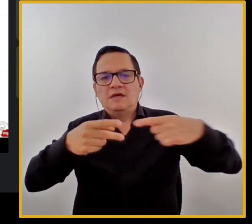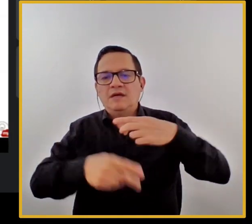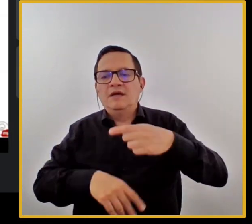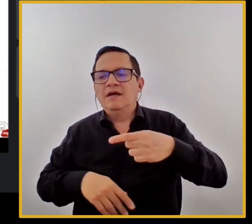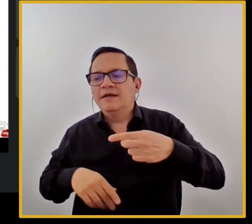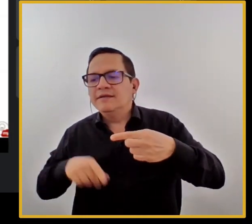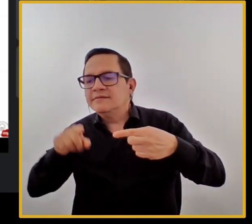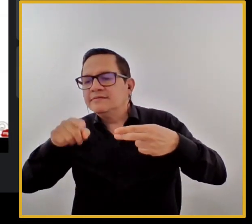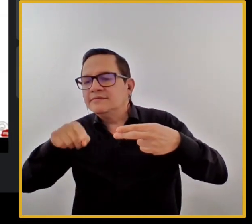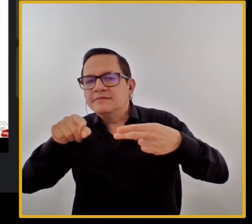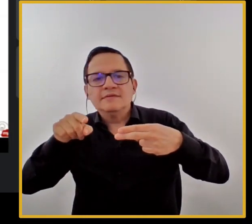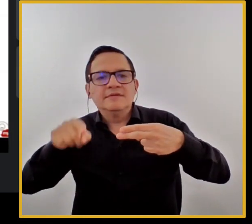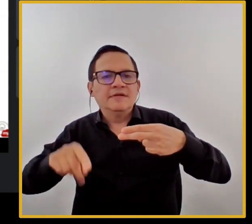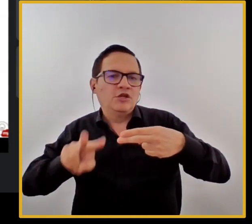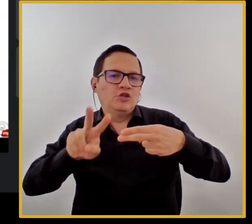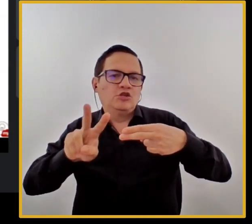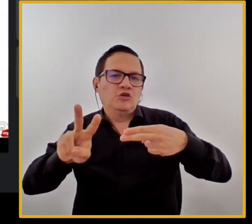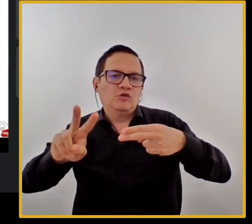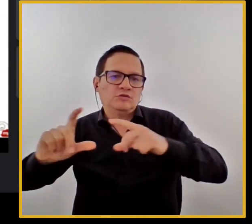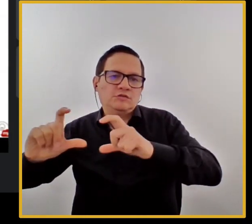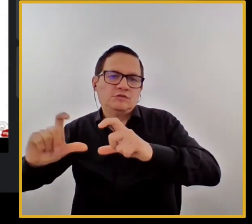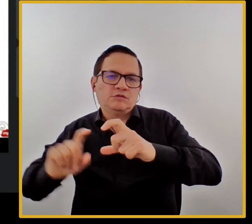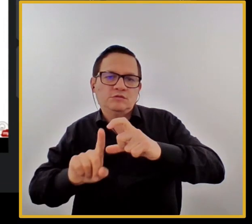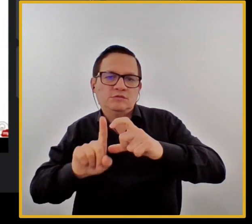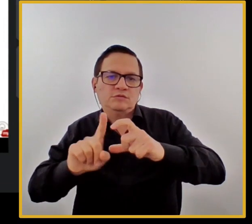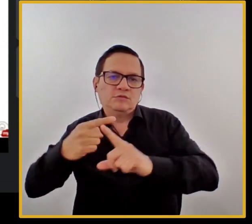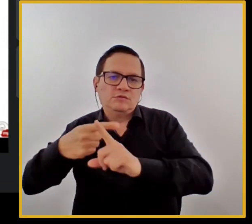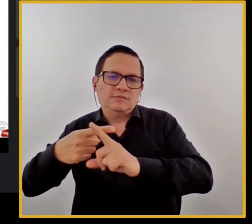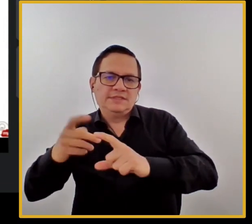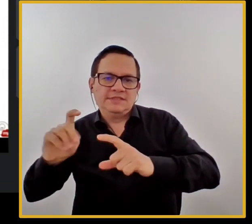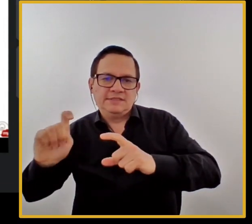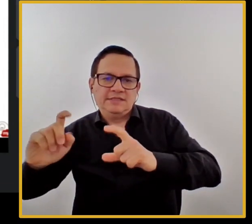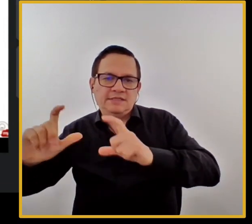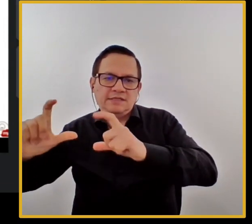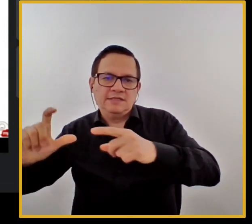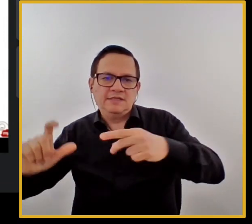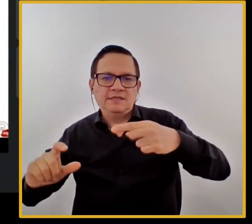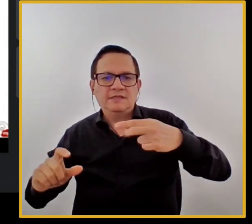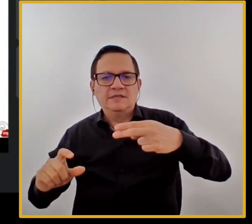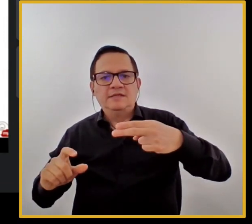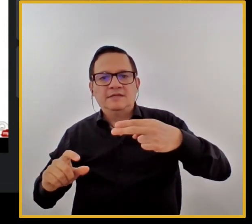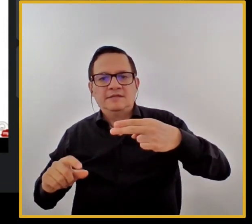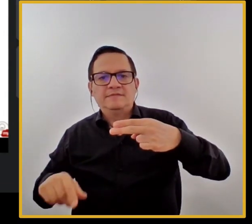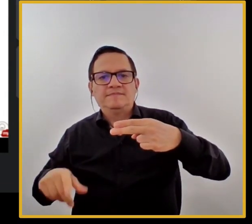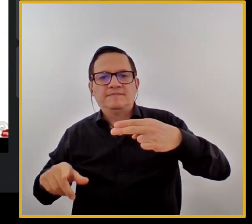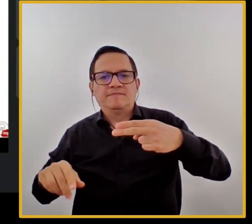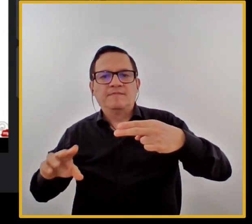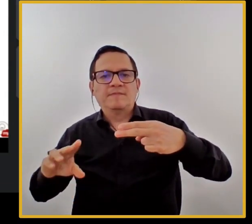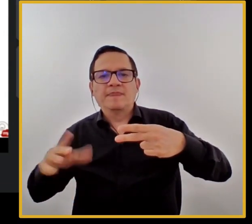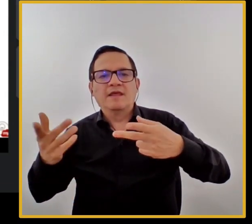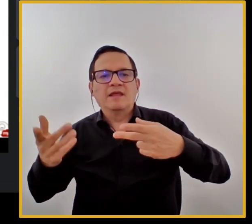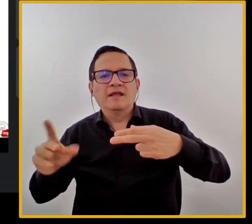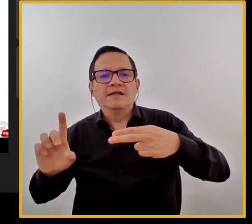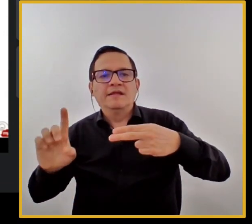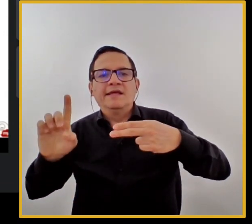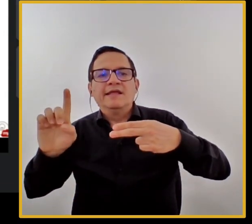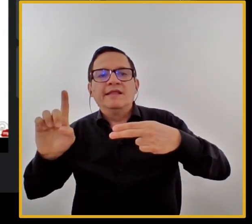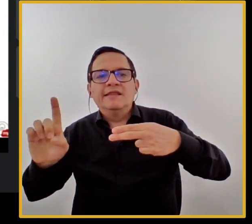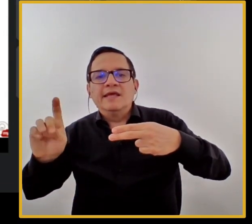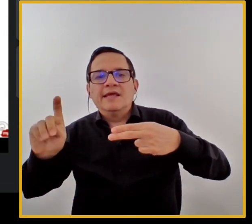2, 1 más x, y de x pasa acá a multiplicar.